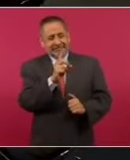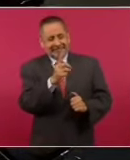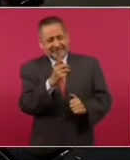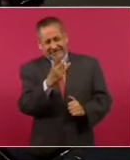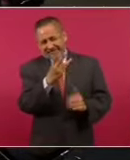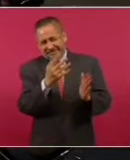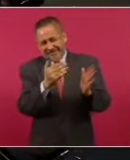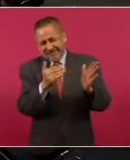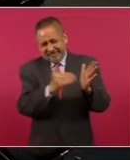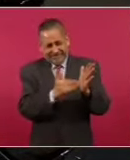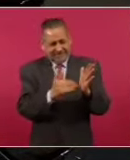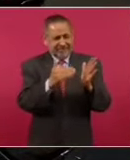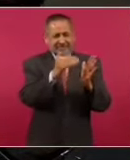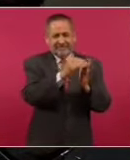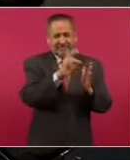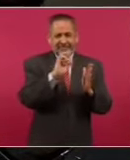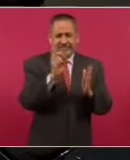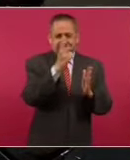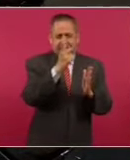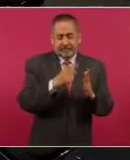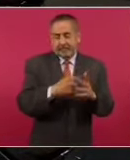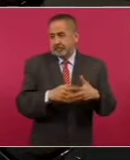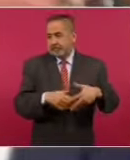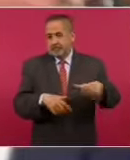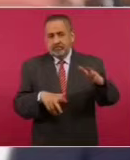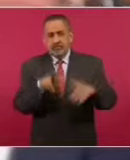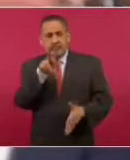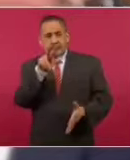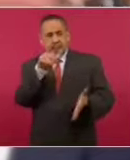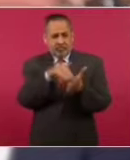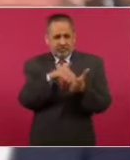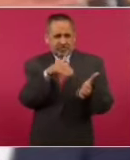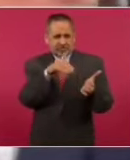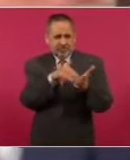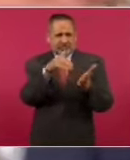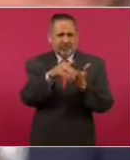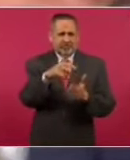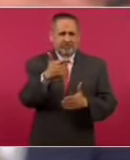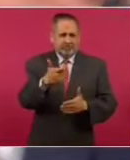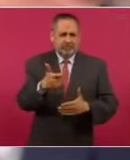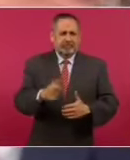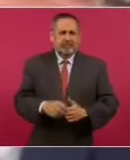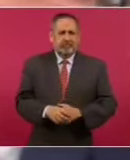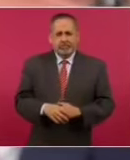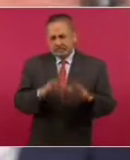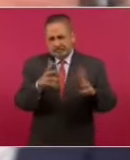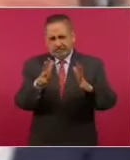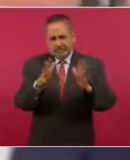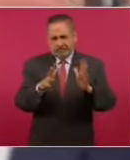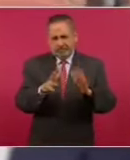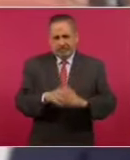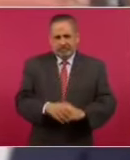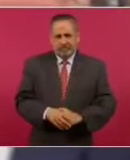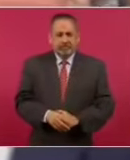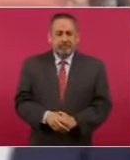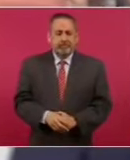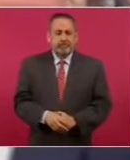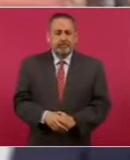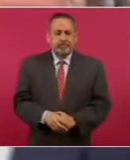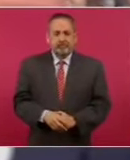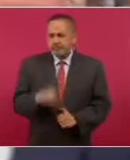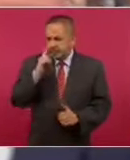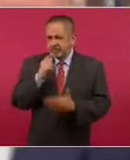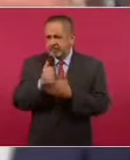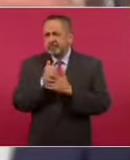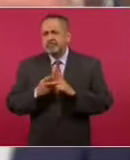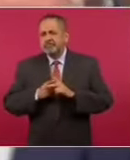433 millones de dólares. Estamos hablando de 8 mil millones de pesos. Más o menos, ¿no?